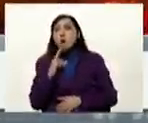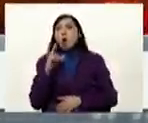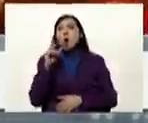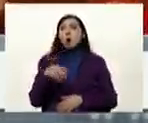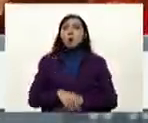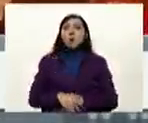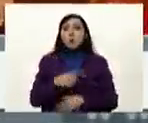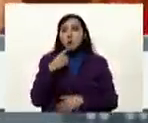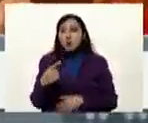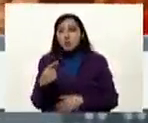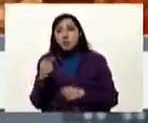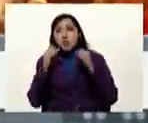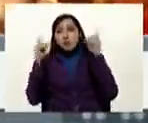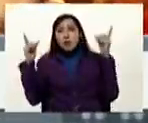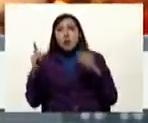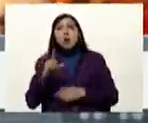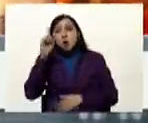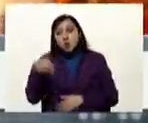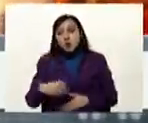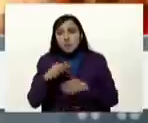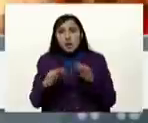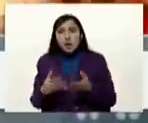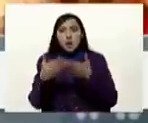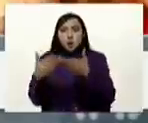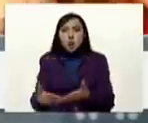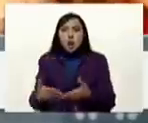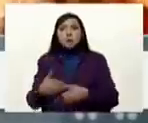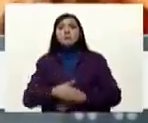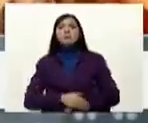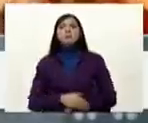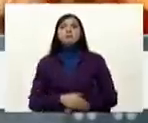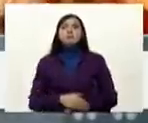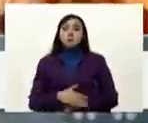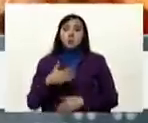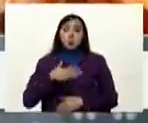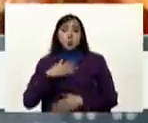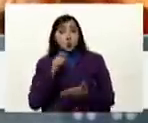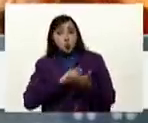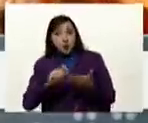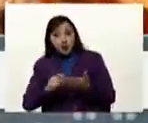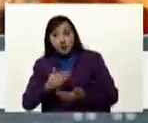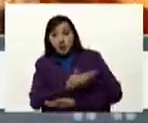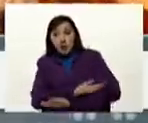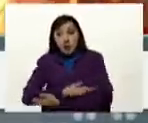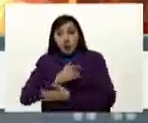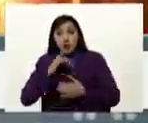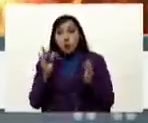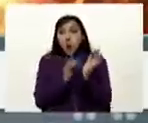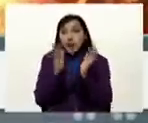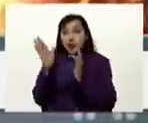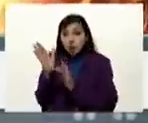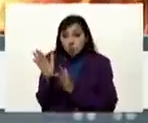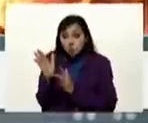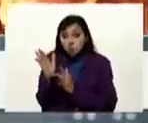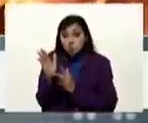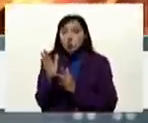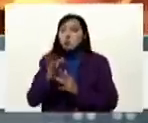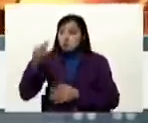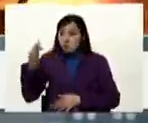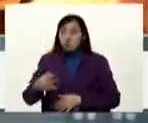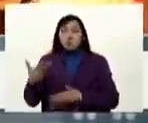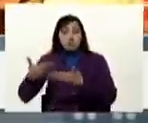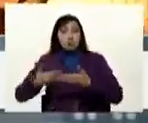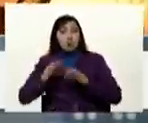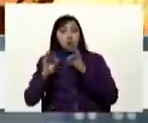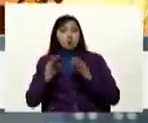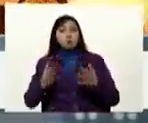milagroso y lleva los regalos. Yo le escribí al niño Jesús y siempre me cumplía